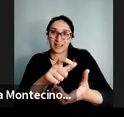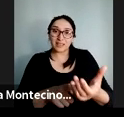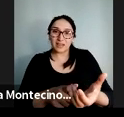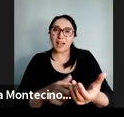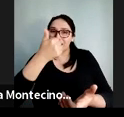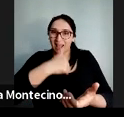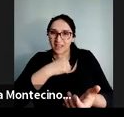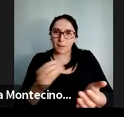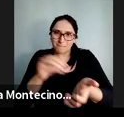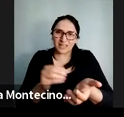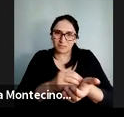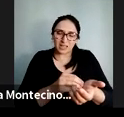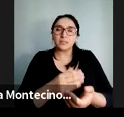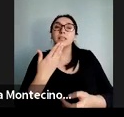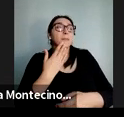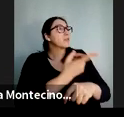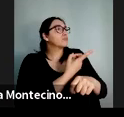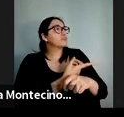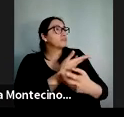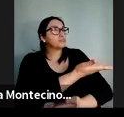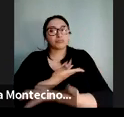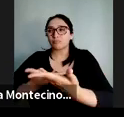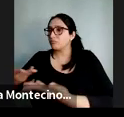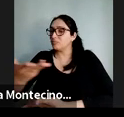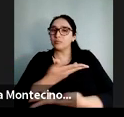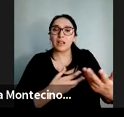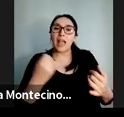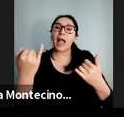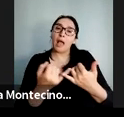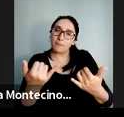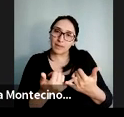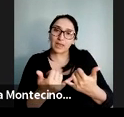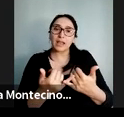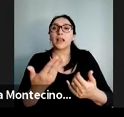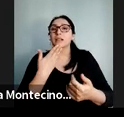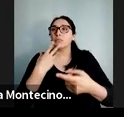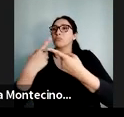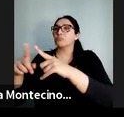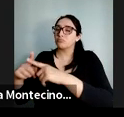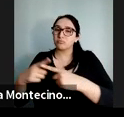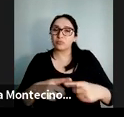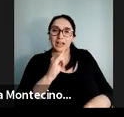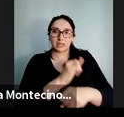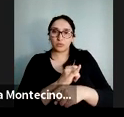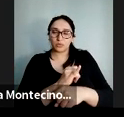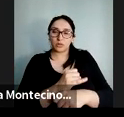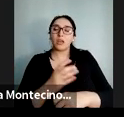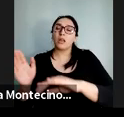entorno, conversar con organizaciones y amigas, hacer nada también, que